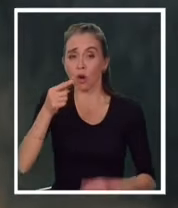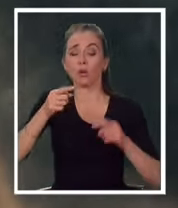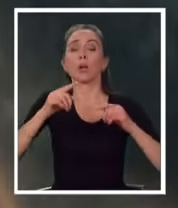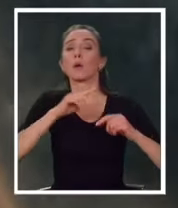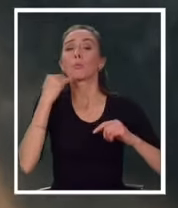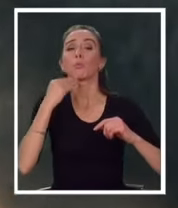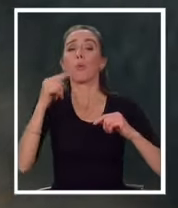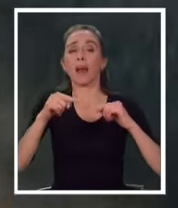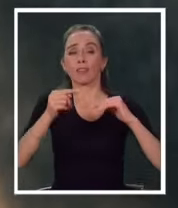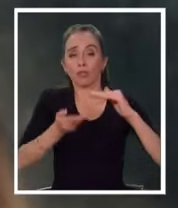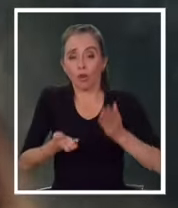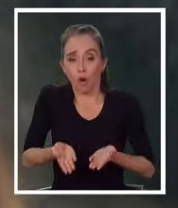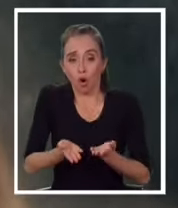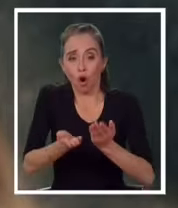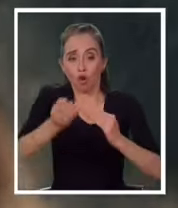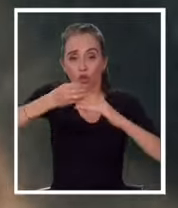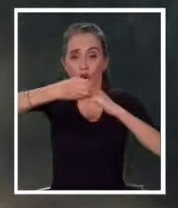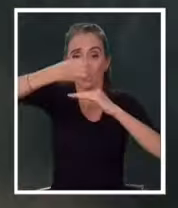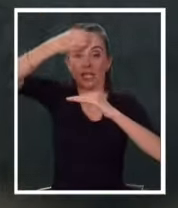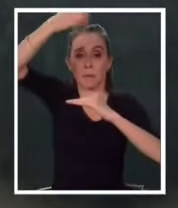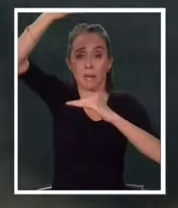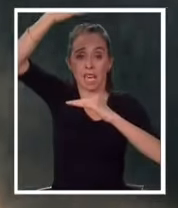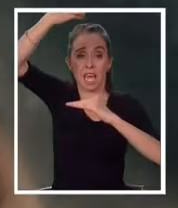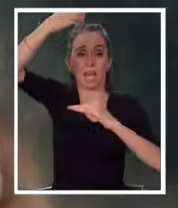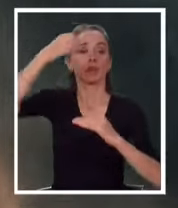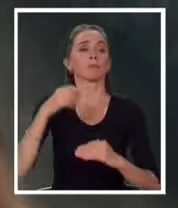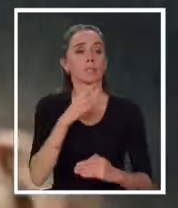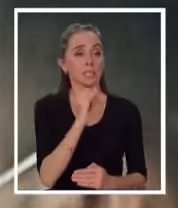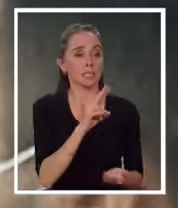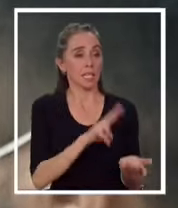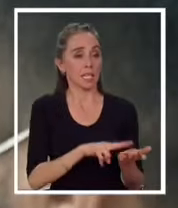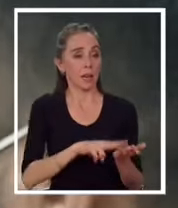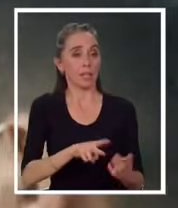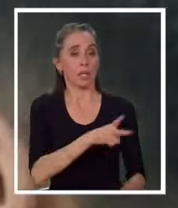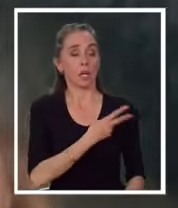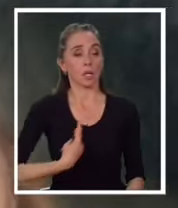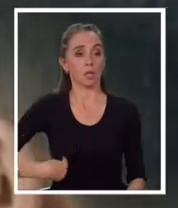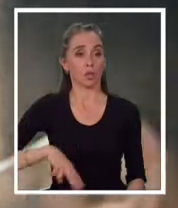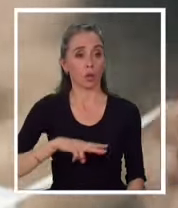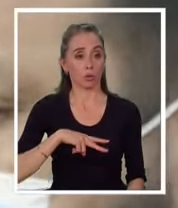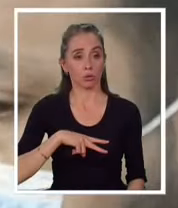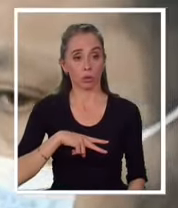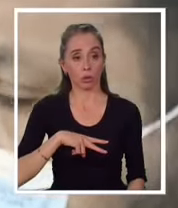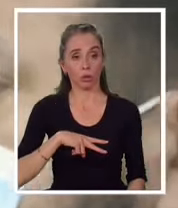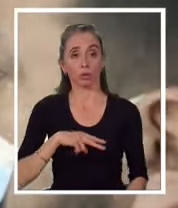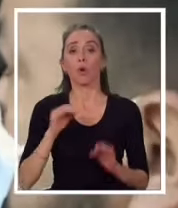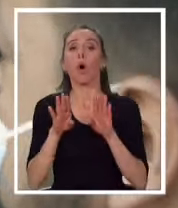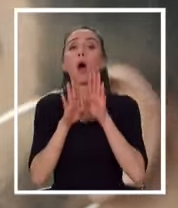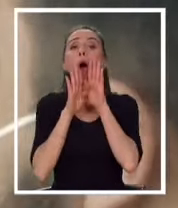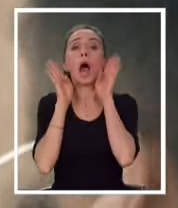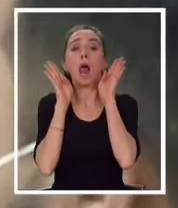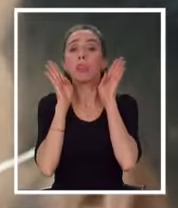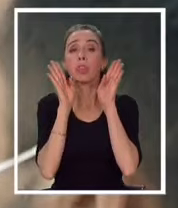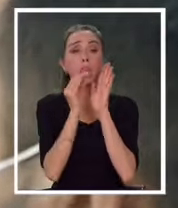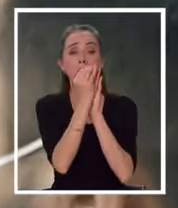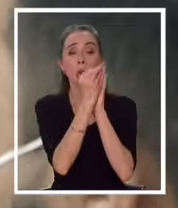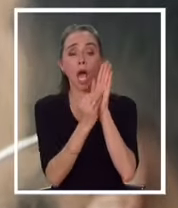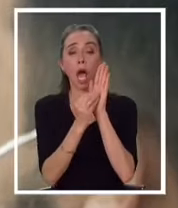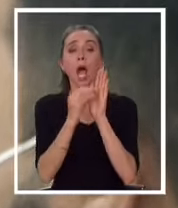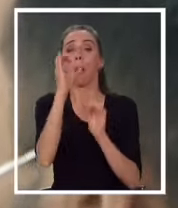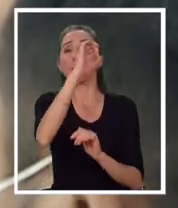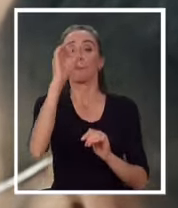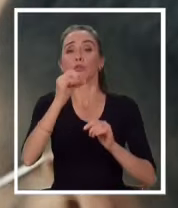chimeneas, de los hornos, ¿no? Que sí, la verdad es que nosotros estamos al día en relación a todas las